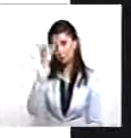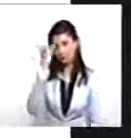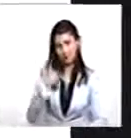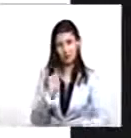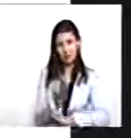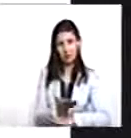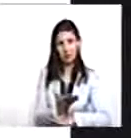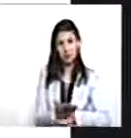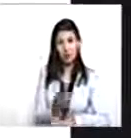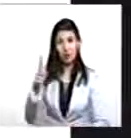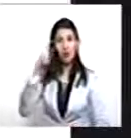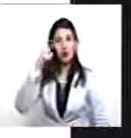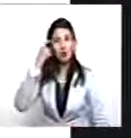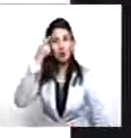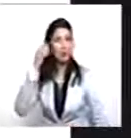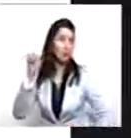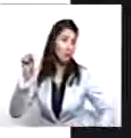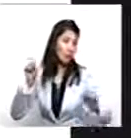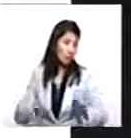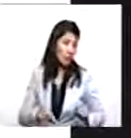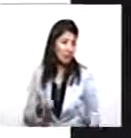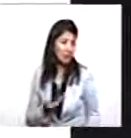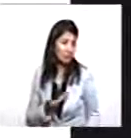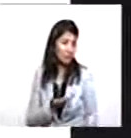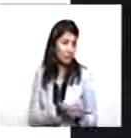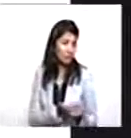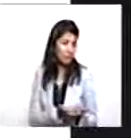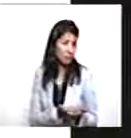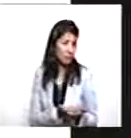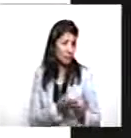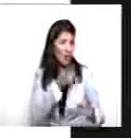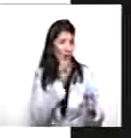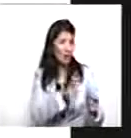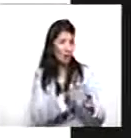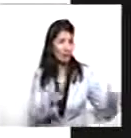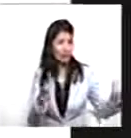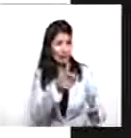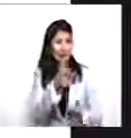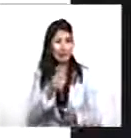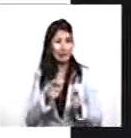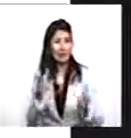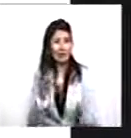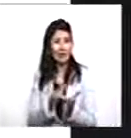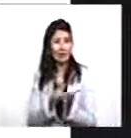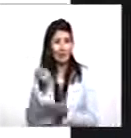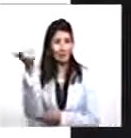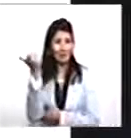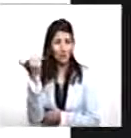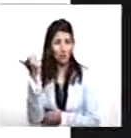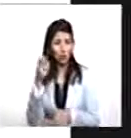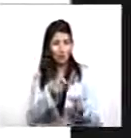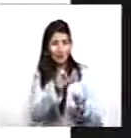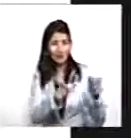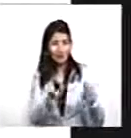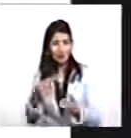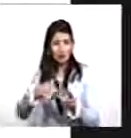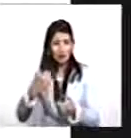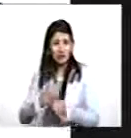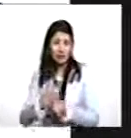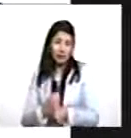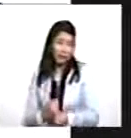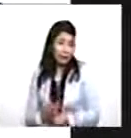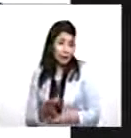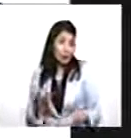el gobierno nacional podría hacerse cargo del pasivo pensional. Y definitivamente, senador Guerra, yo